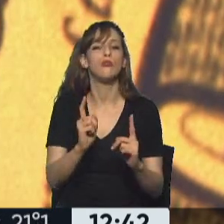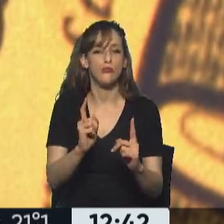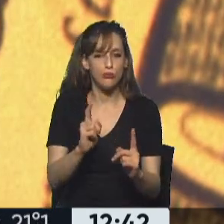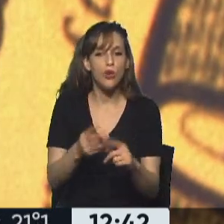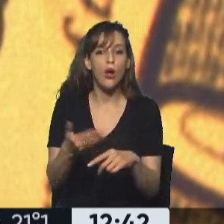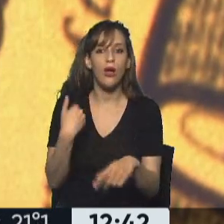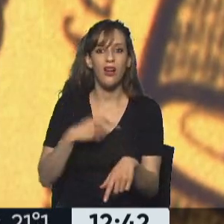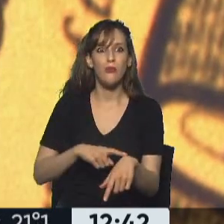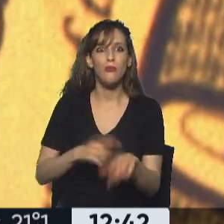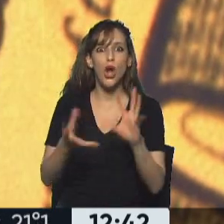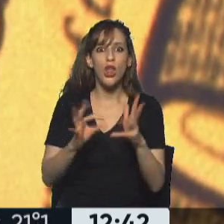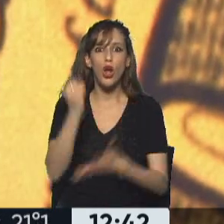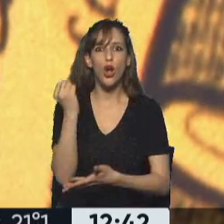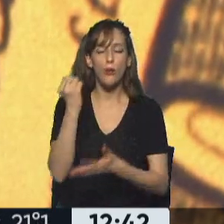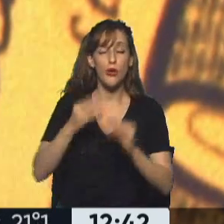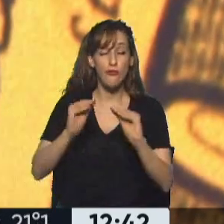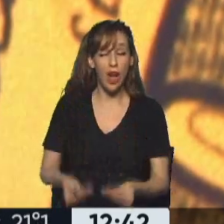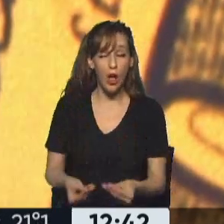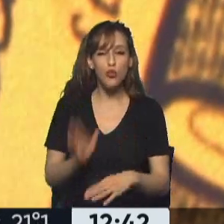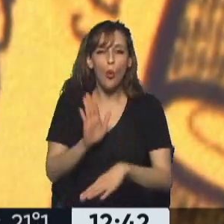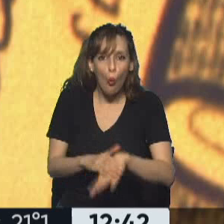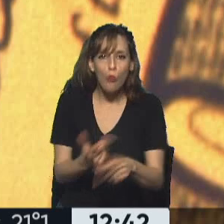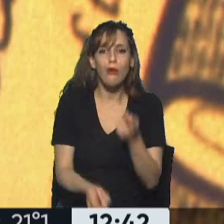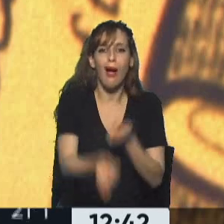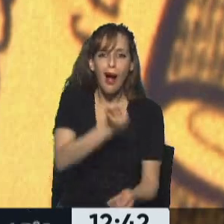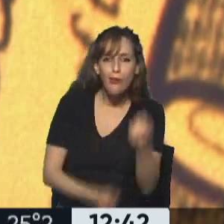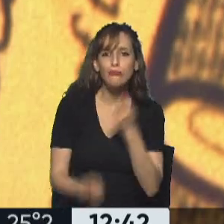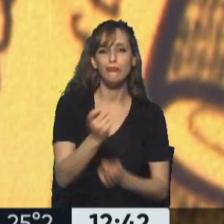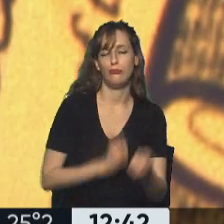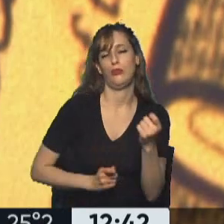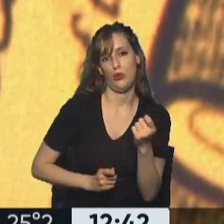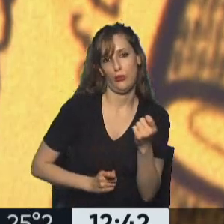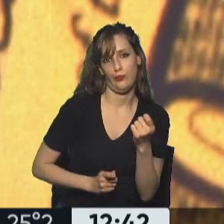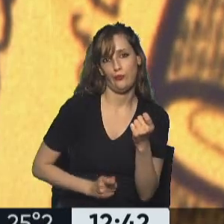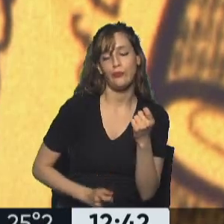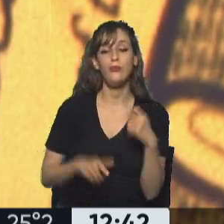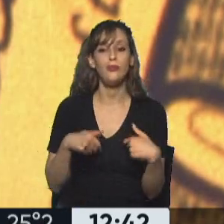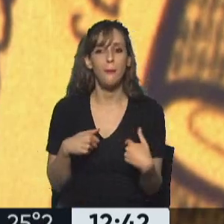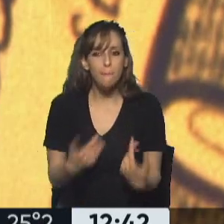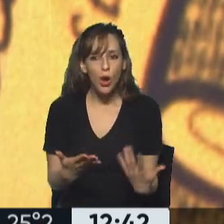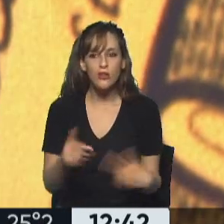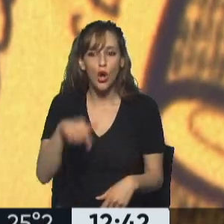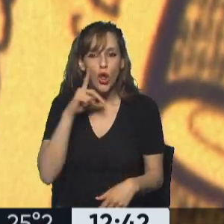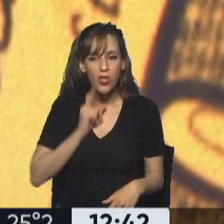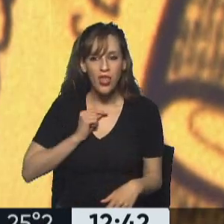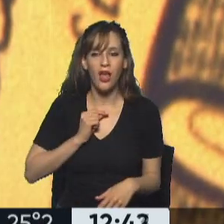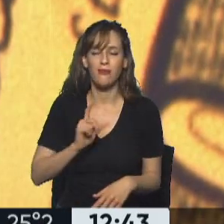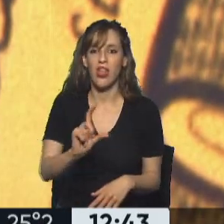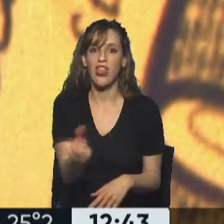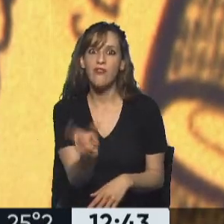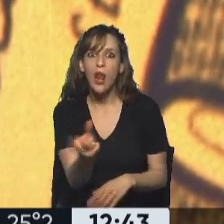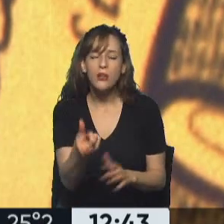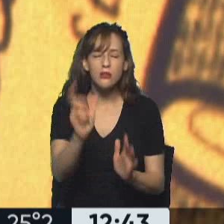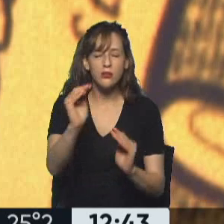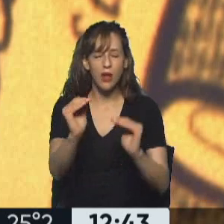fracaso de ese modelo económico por eso tenemos la administración cambiaria entre otras cosas y por eso tenemos brecha la brecha del dólar